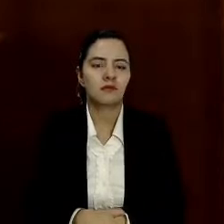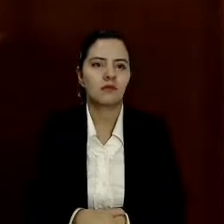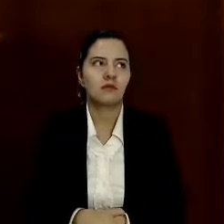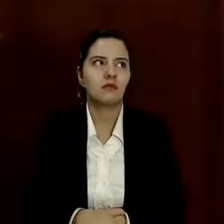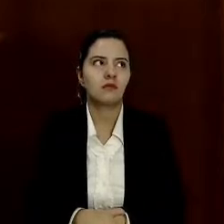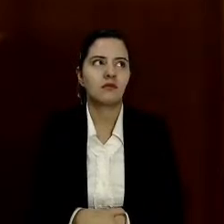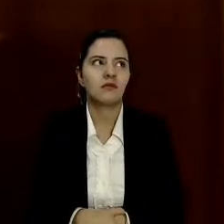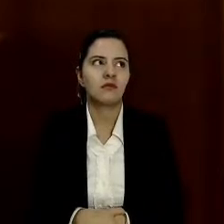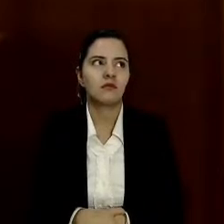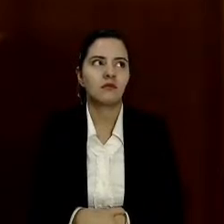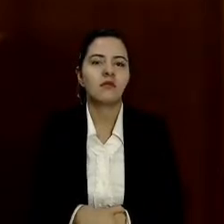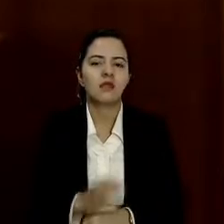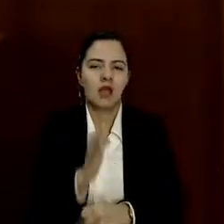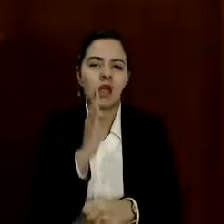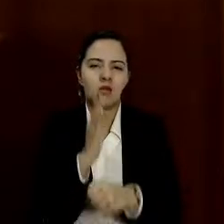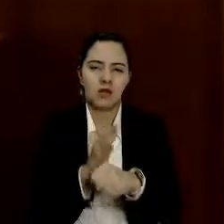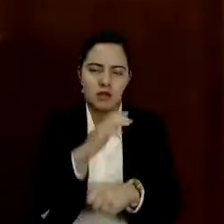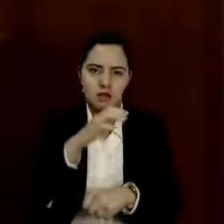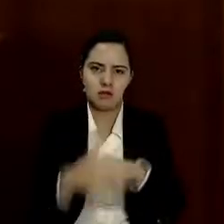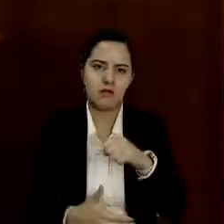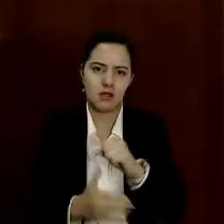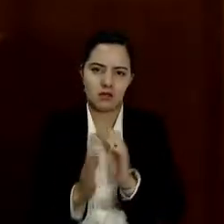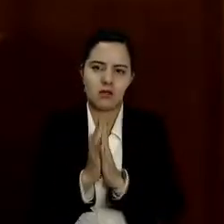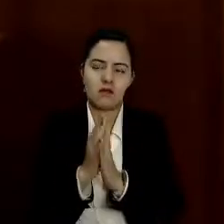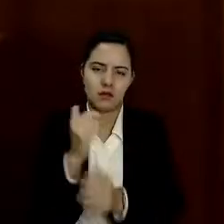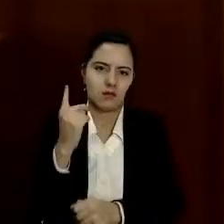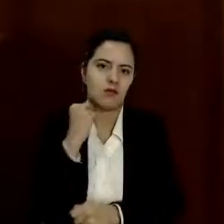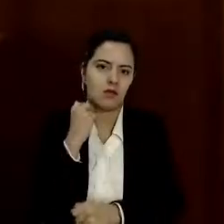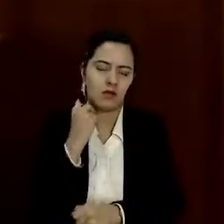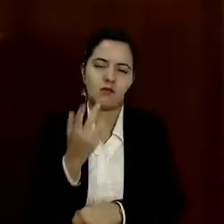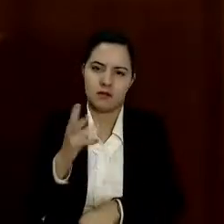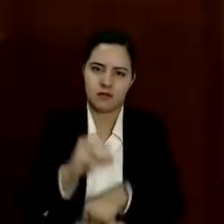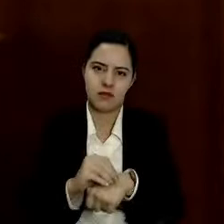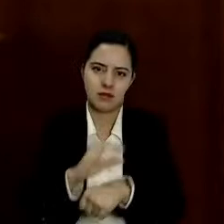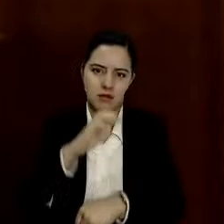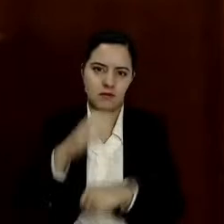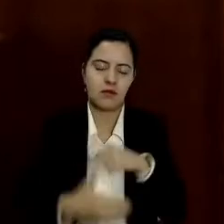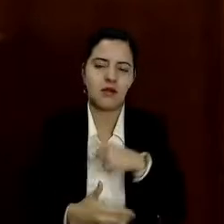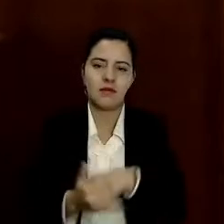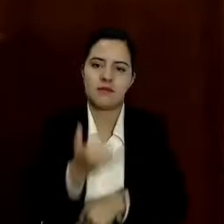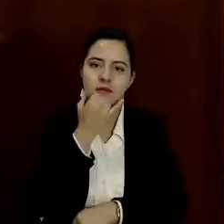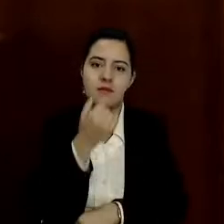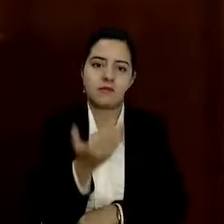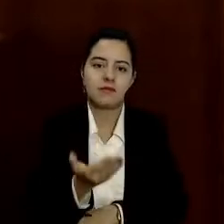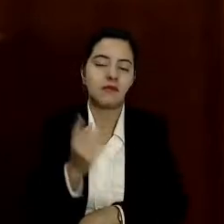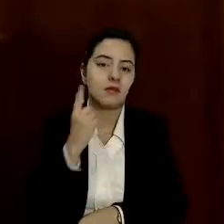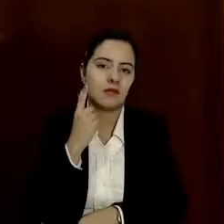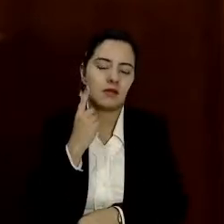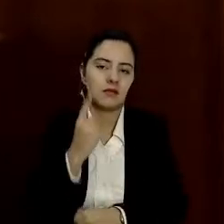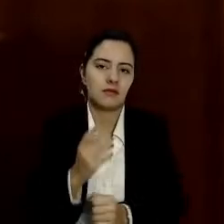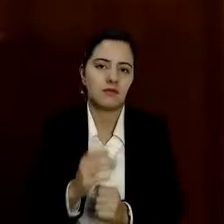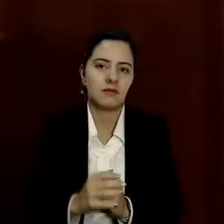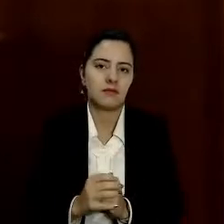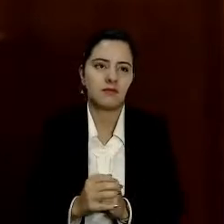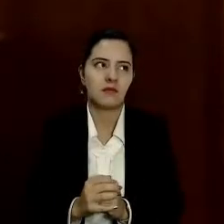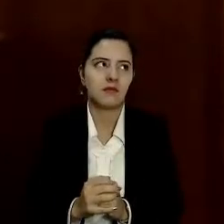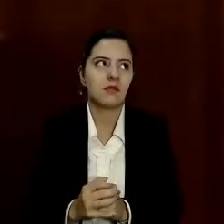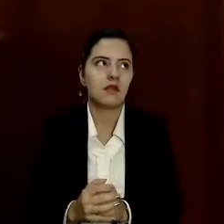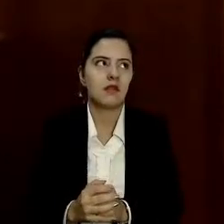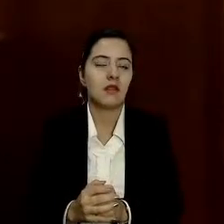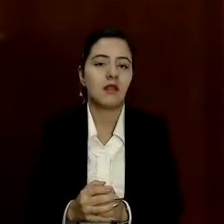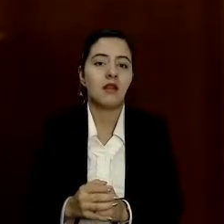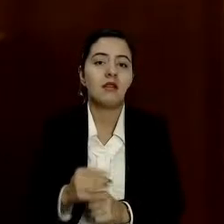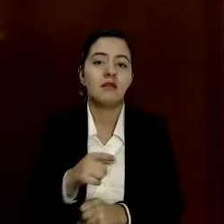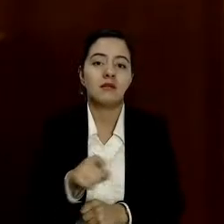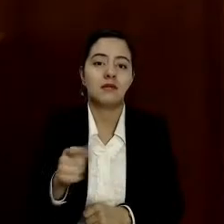Ahorita que termine, concluya, le pido permítame, al diputado. y me En cuanto dejen concluya terminar. la diputada, diputado. Los saqueos de recursos